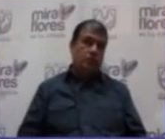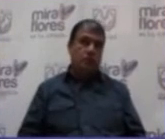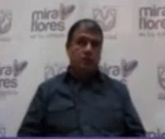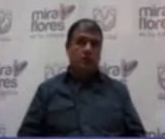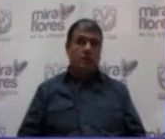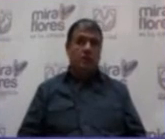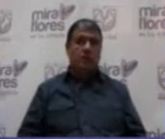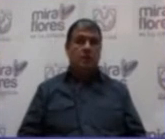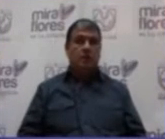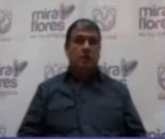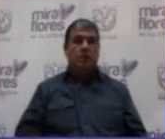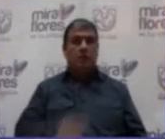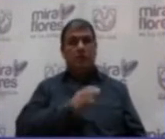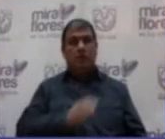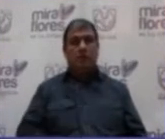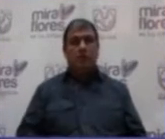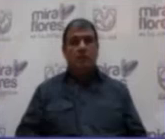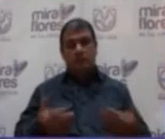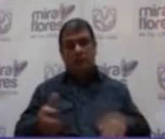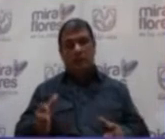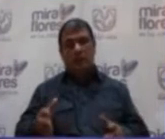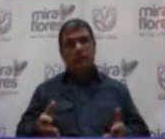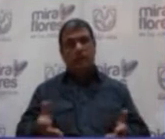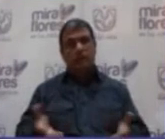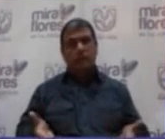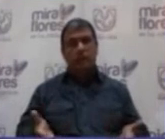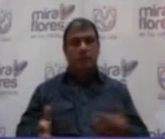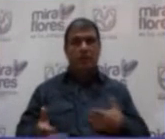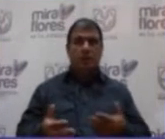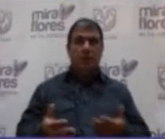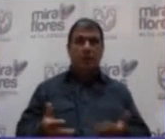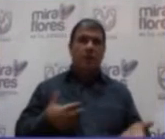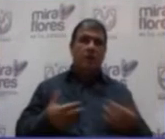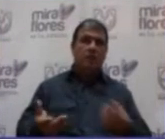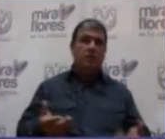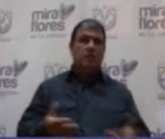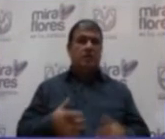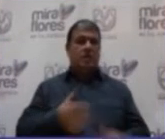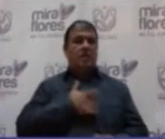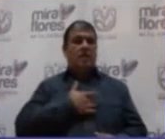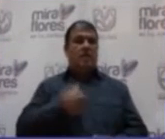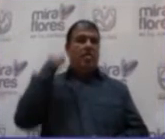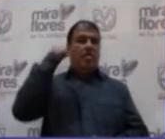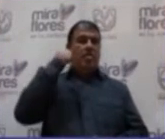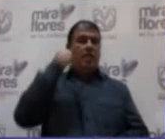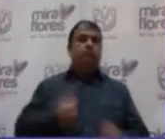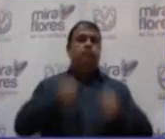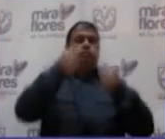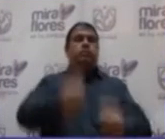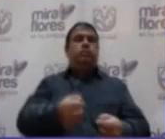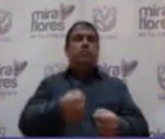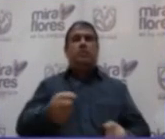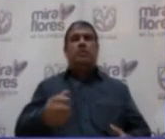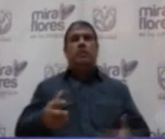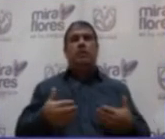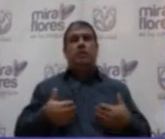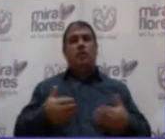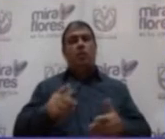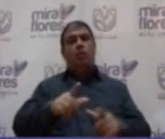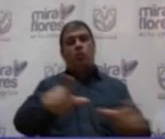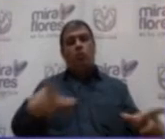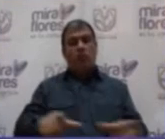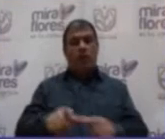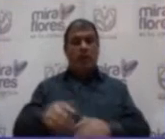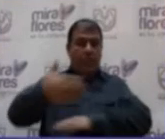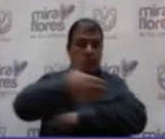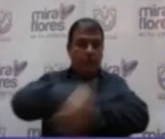van en la línea de ellos mencionar o sentir que tienen el derecho para poder tener un espacio de la vía